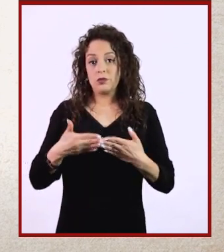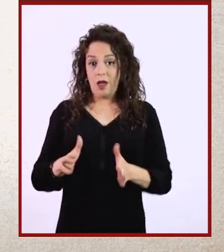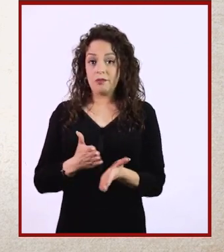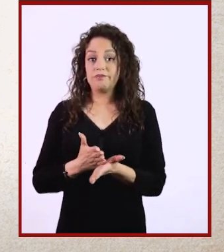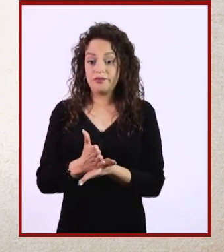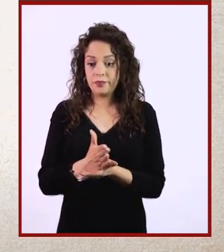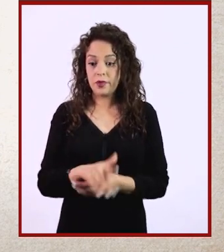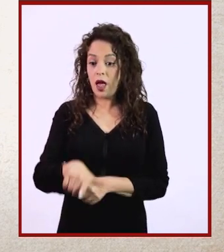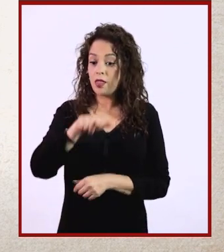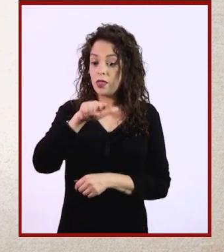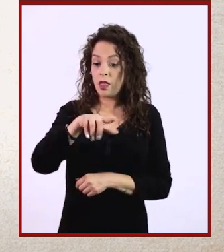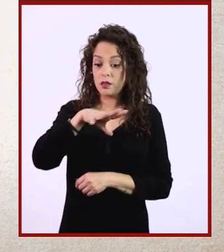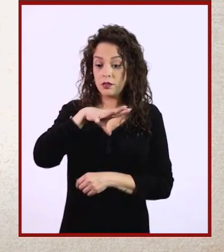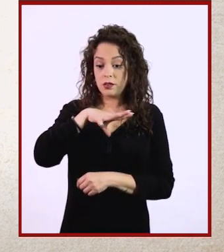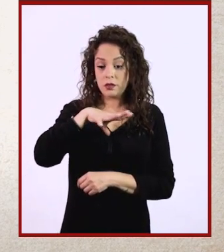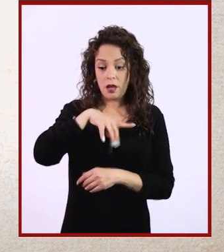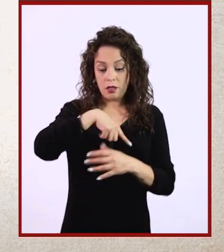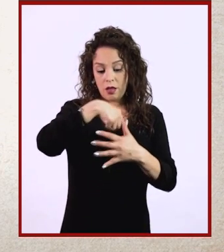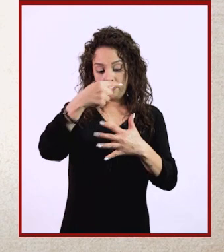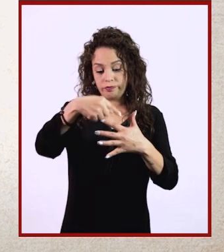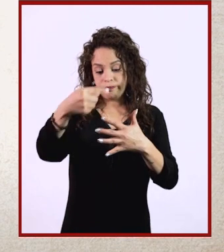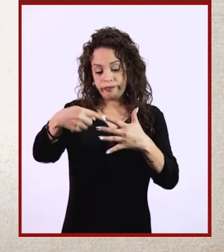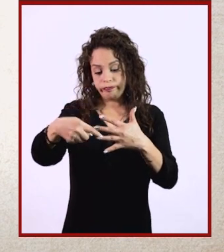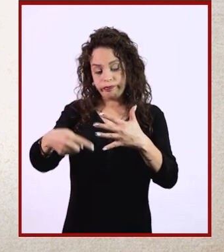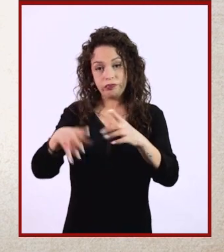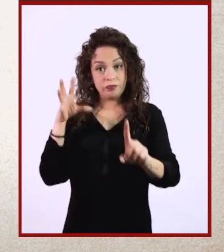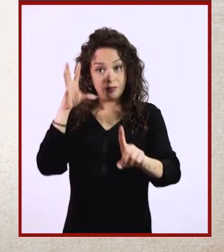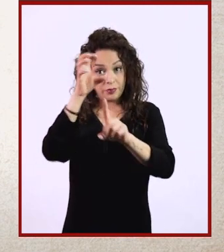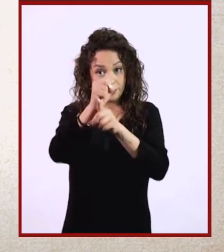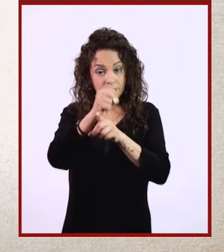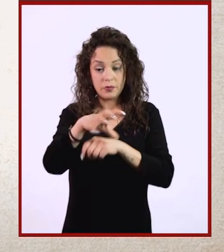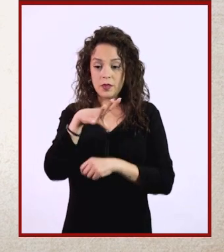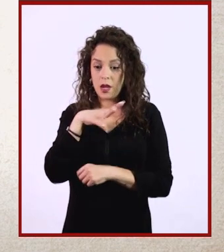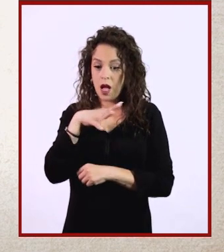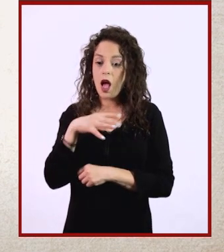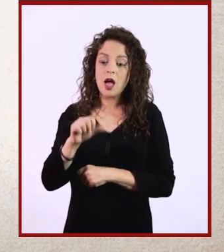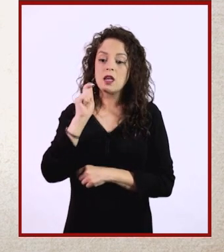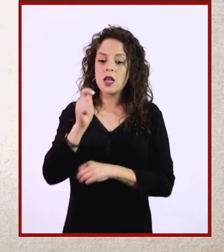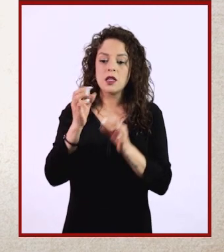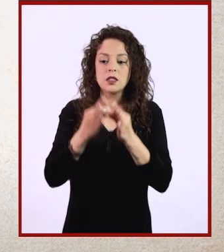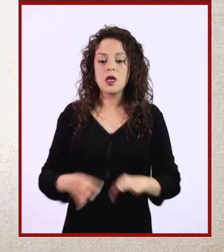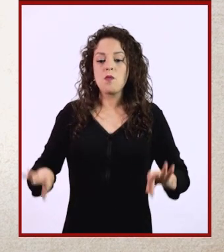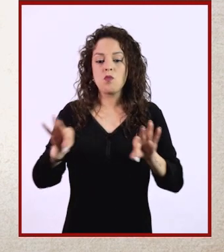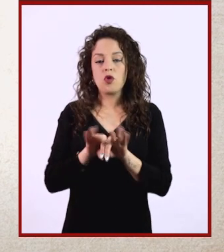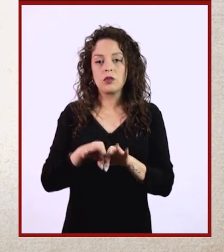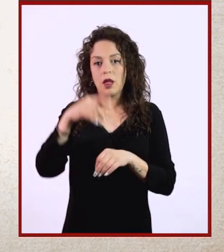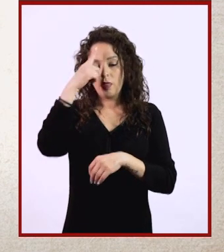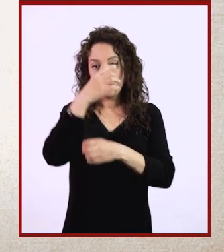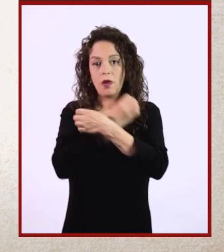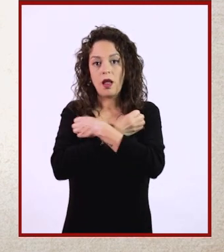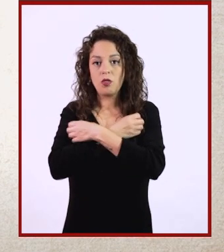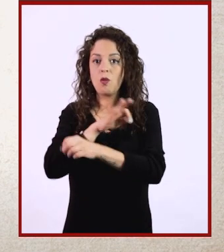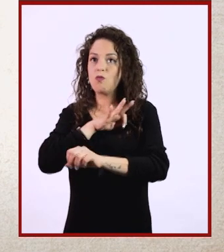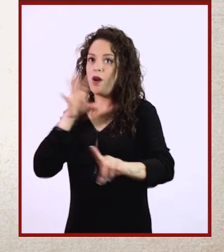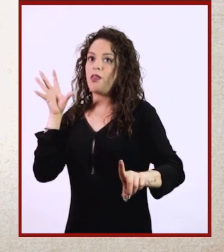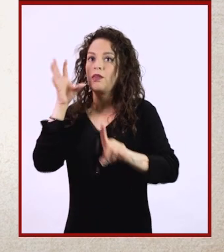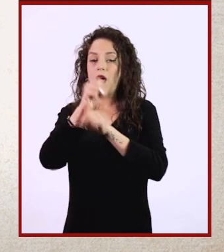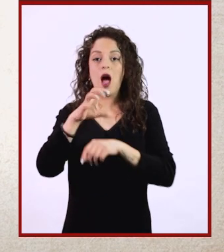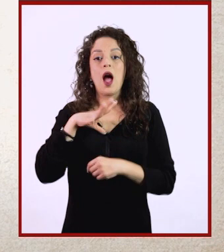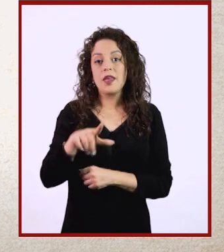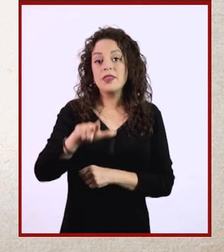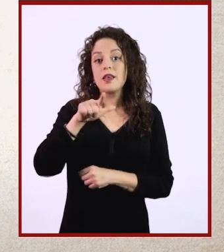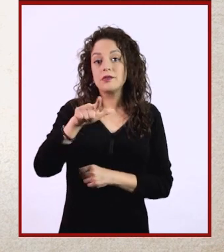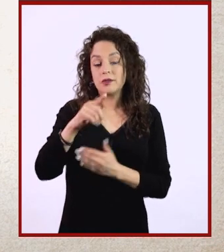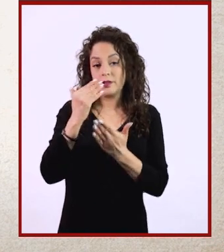17 objetivos que en él se plantean, existen diferentes iniciativas que destacan la importancia de la educación para alcanzarlos. Entre